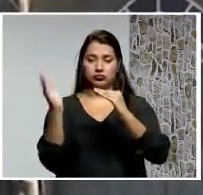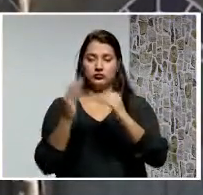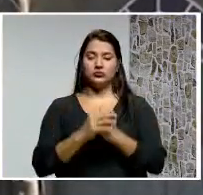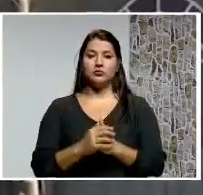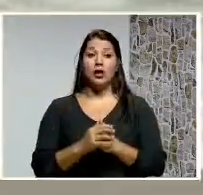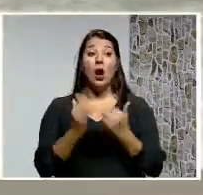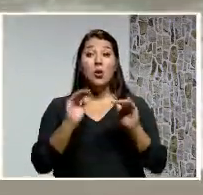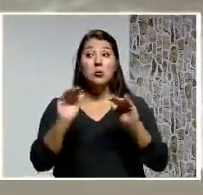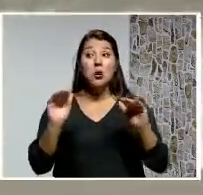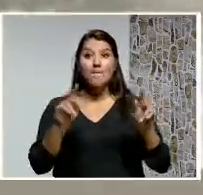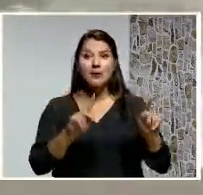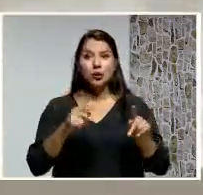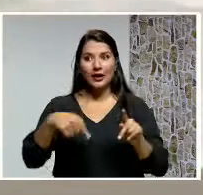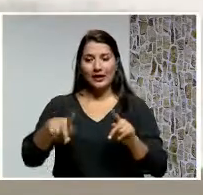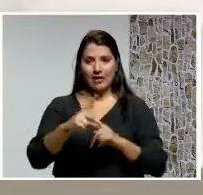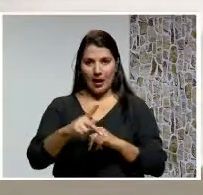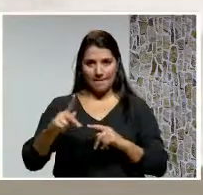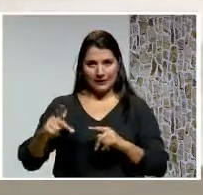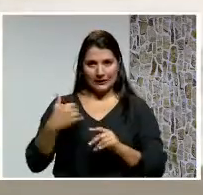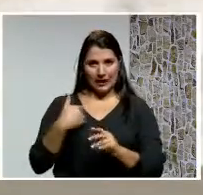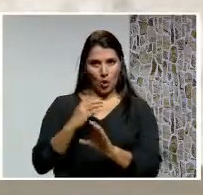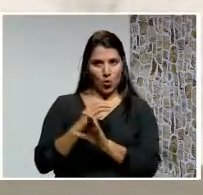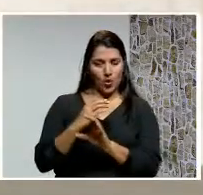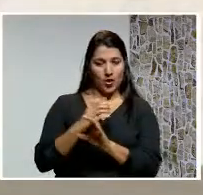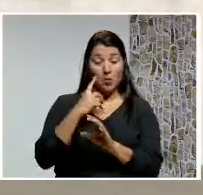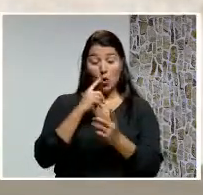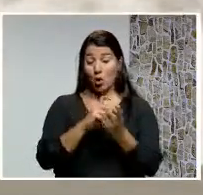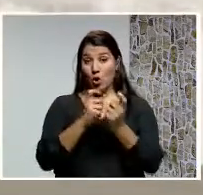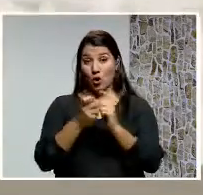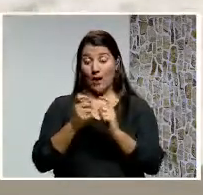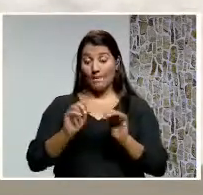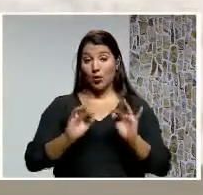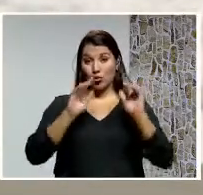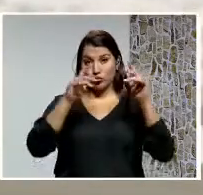vacacionistas para mantener medidas de prevención ante los cambios en el